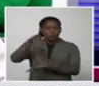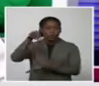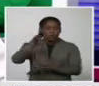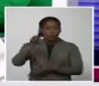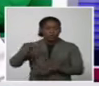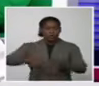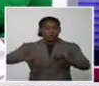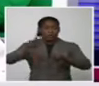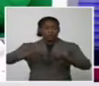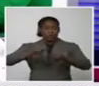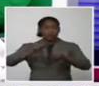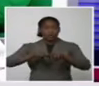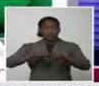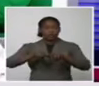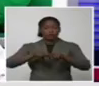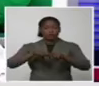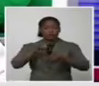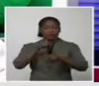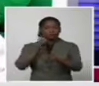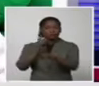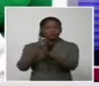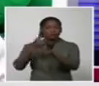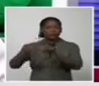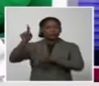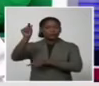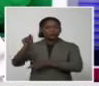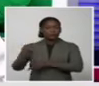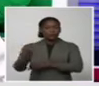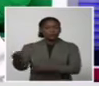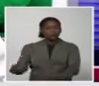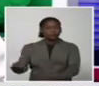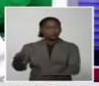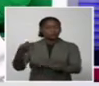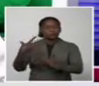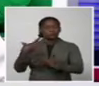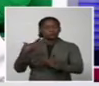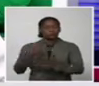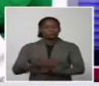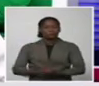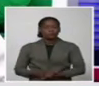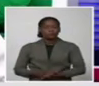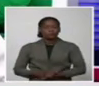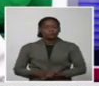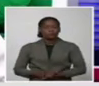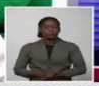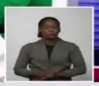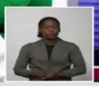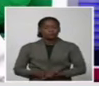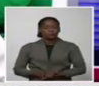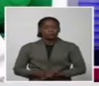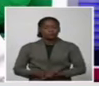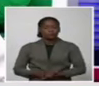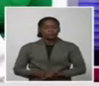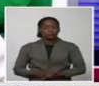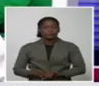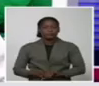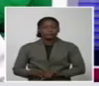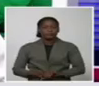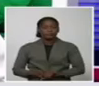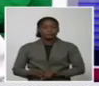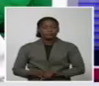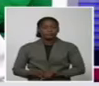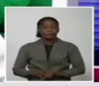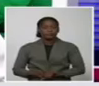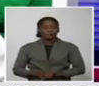Habana, contacto de un caso positivo ya diagnosticado y que padecía